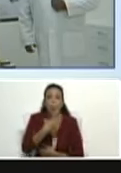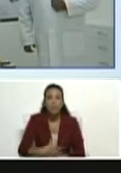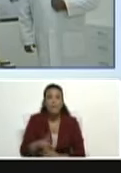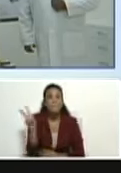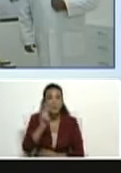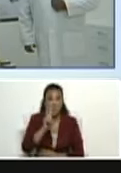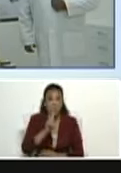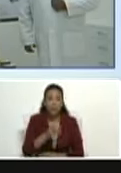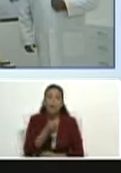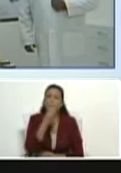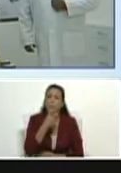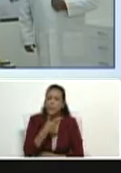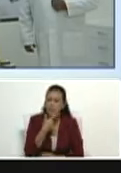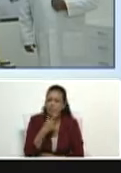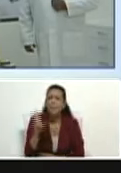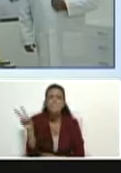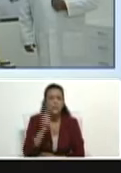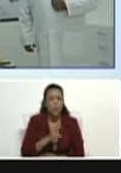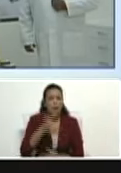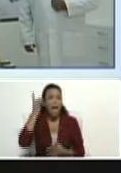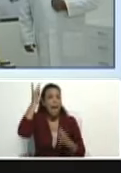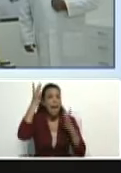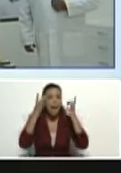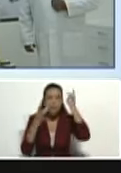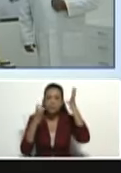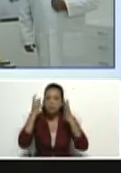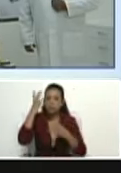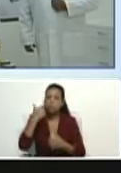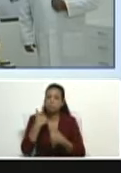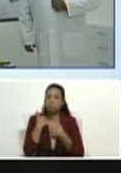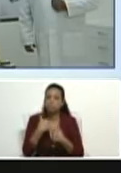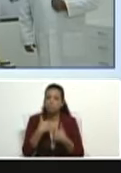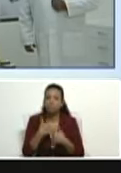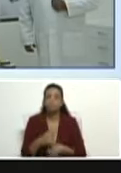Venezuela bonita, de la Venezuela creativa.